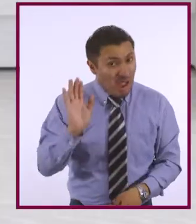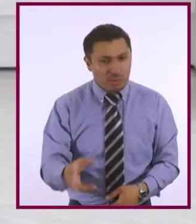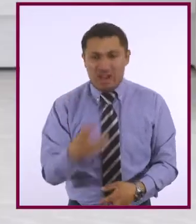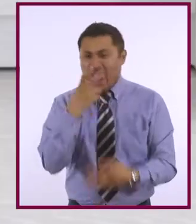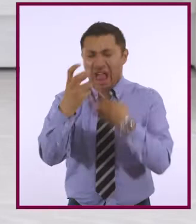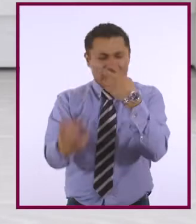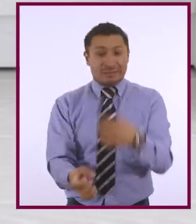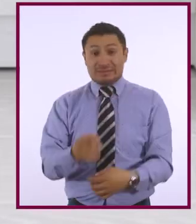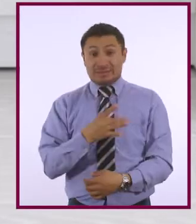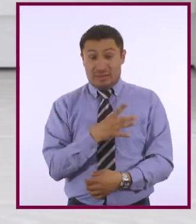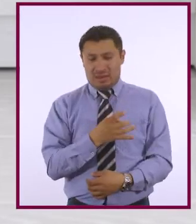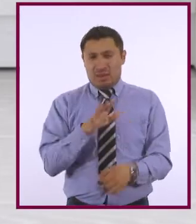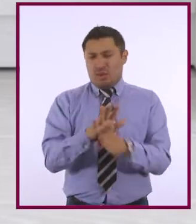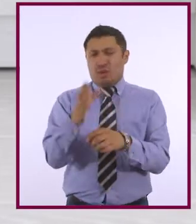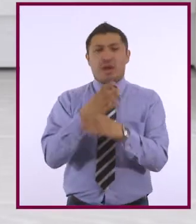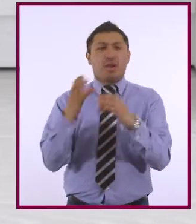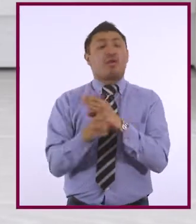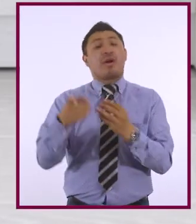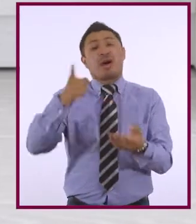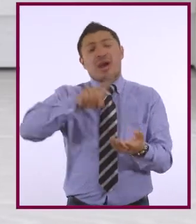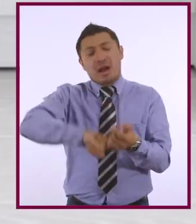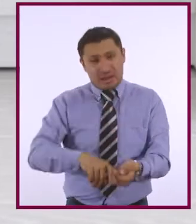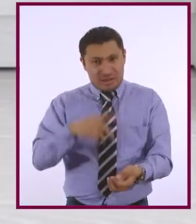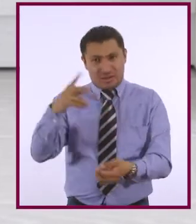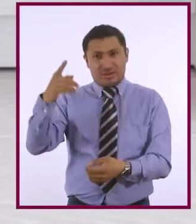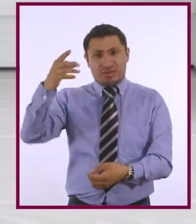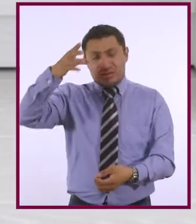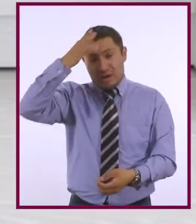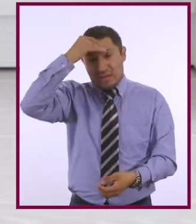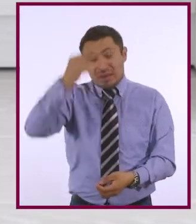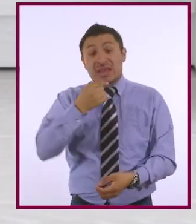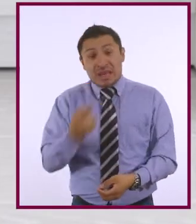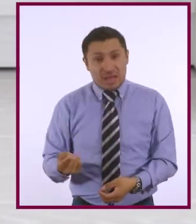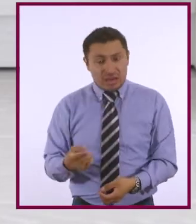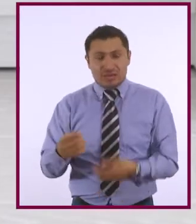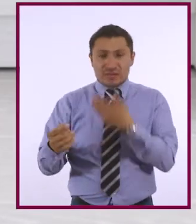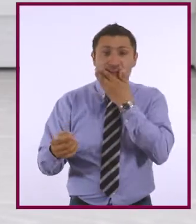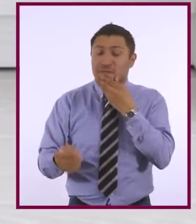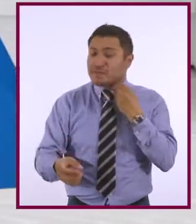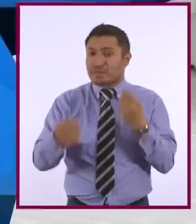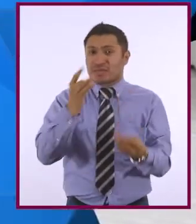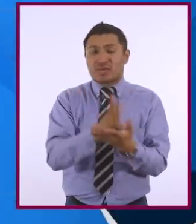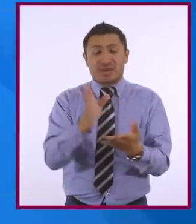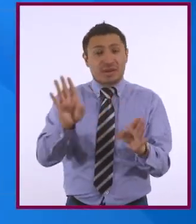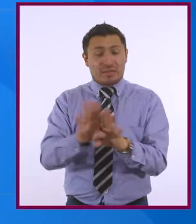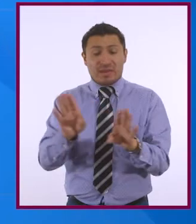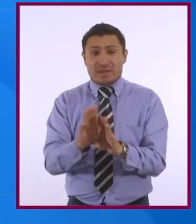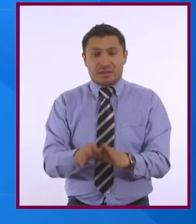¿Qué otra cosa aprenden allí los niños sino aversión por las letras?»